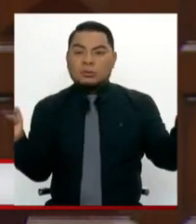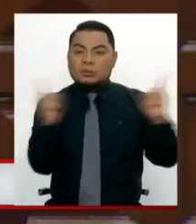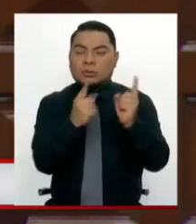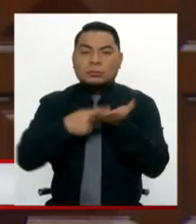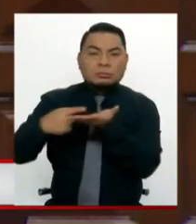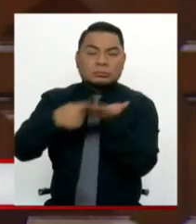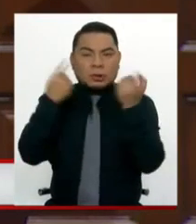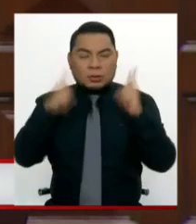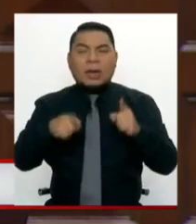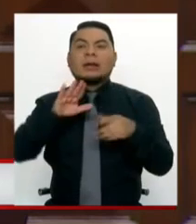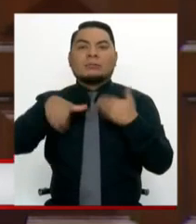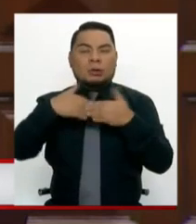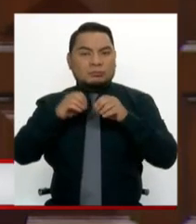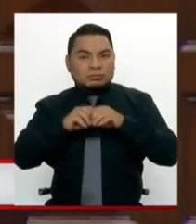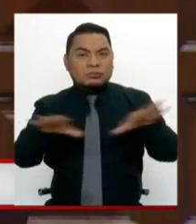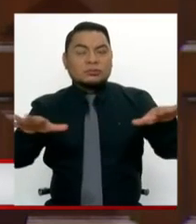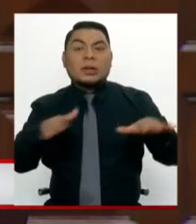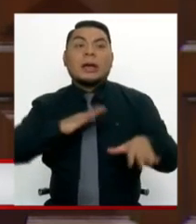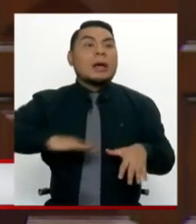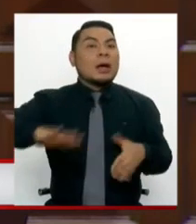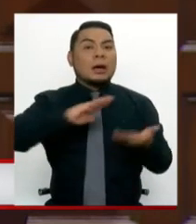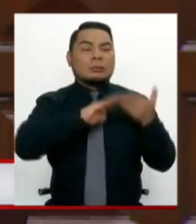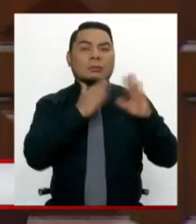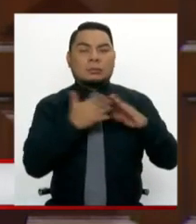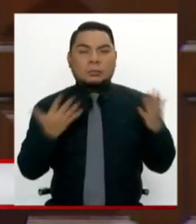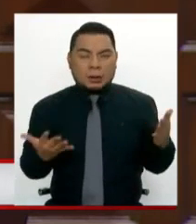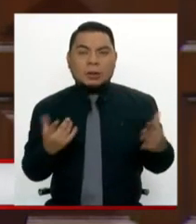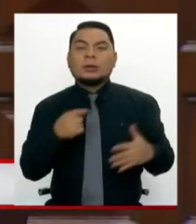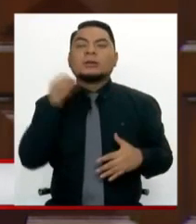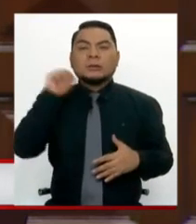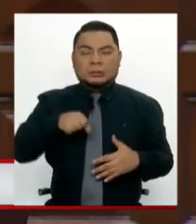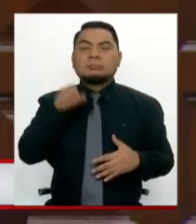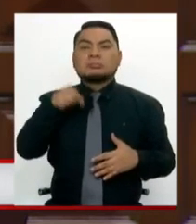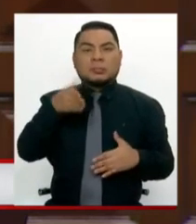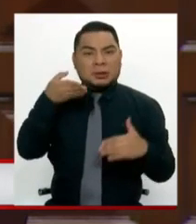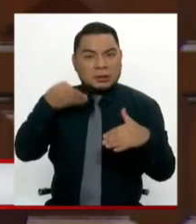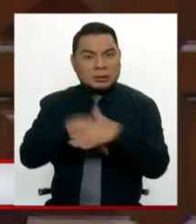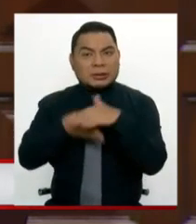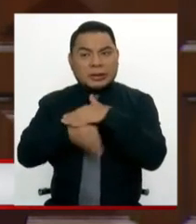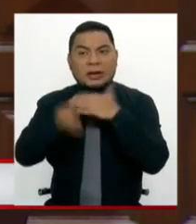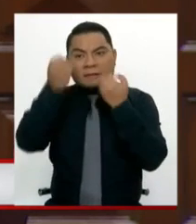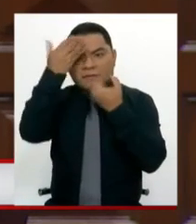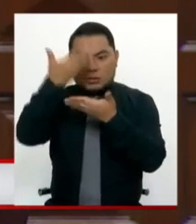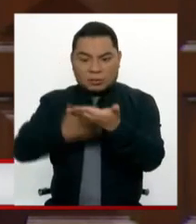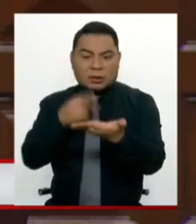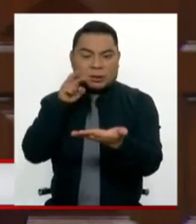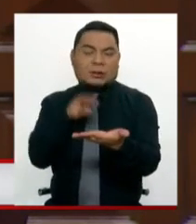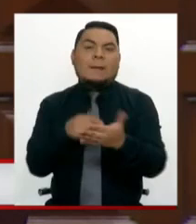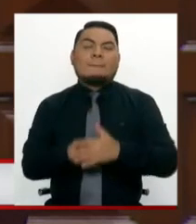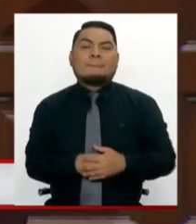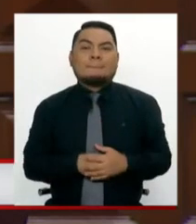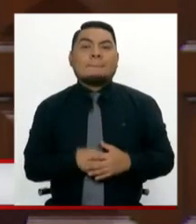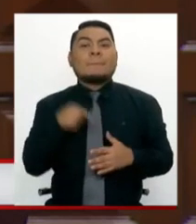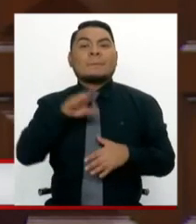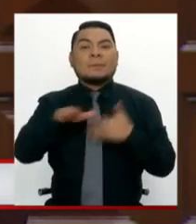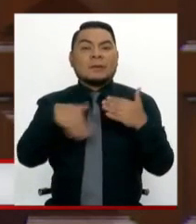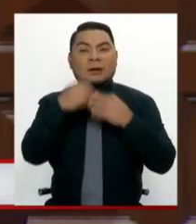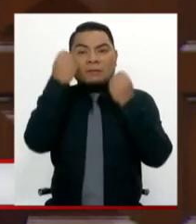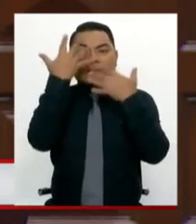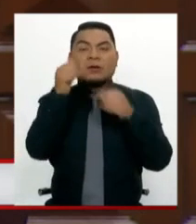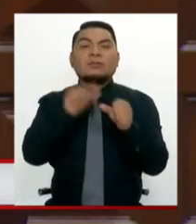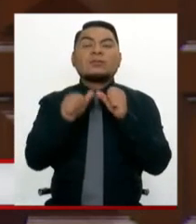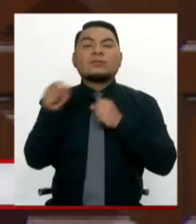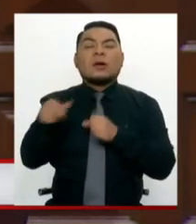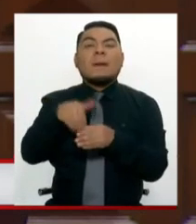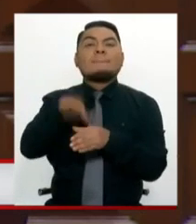difusión pública, para que así la población en general acceda a dicha información. Acorde a las cifras del Banco